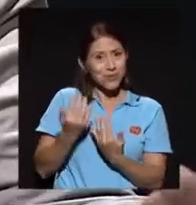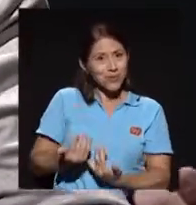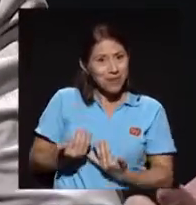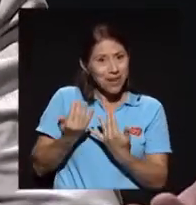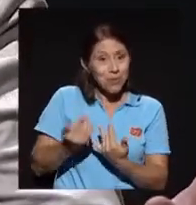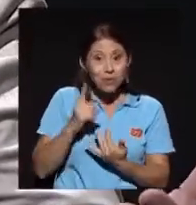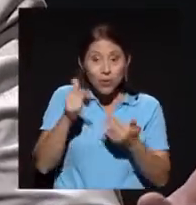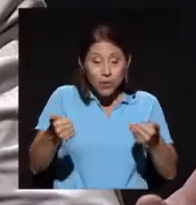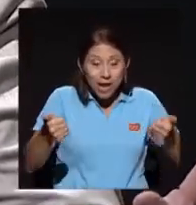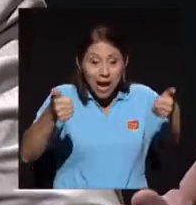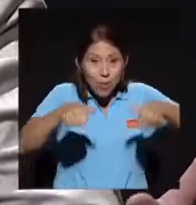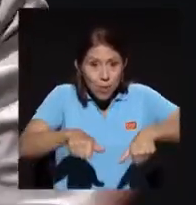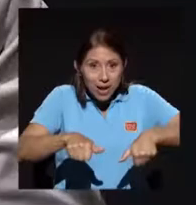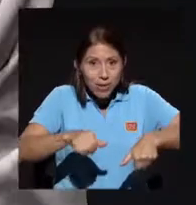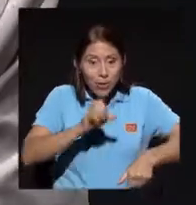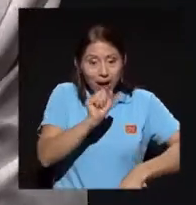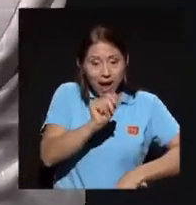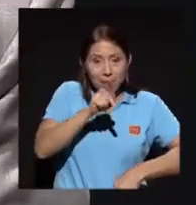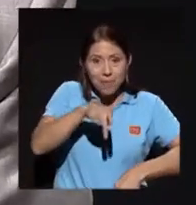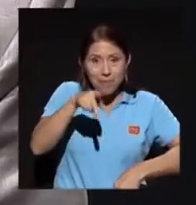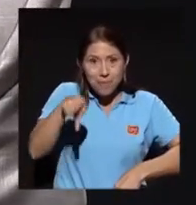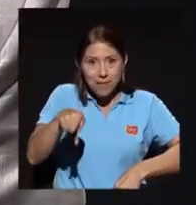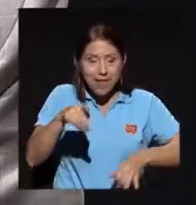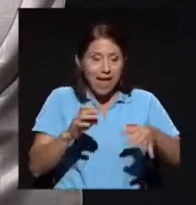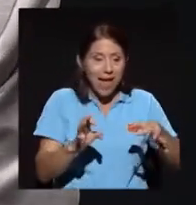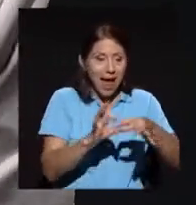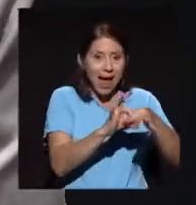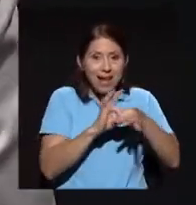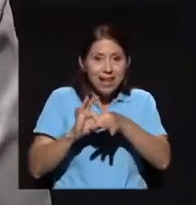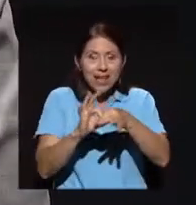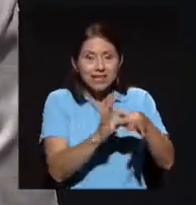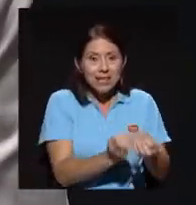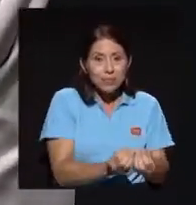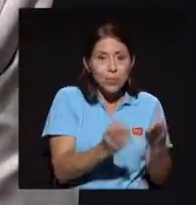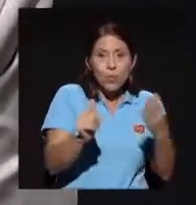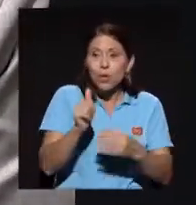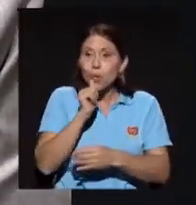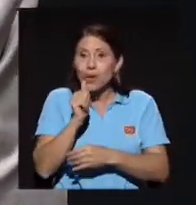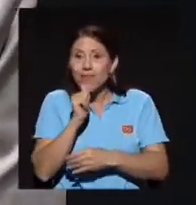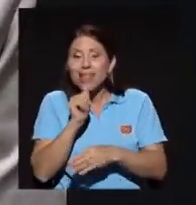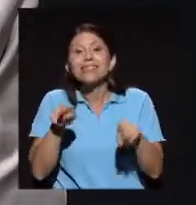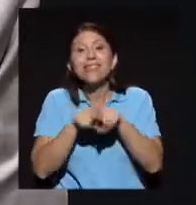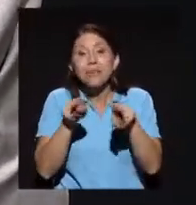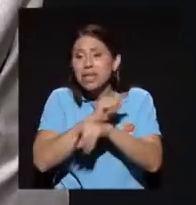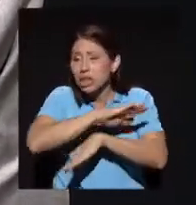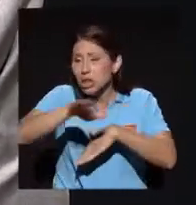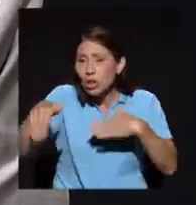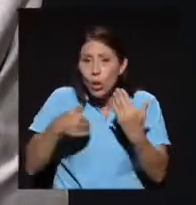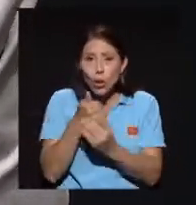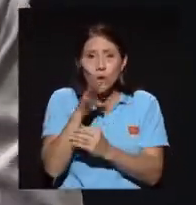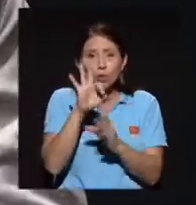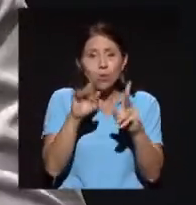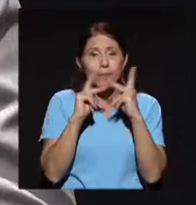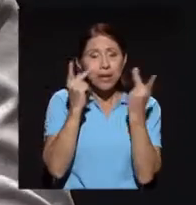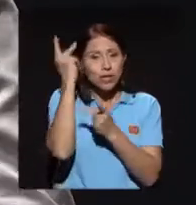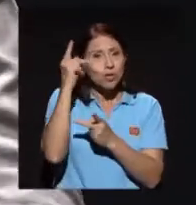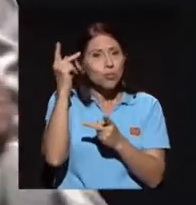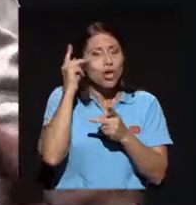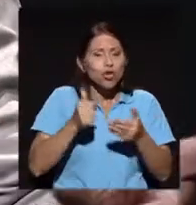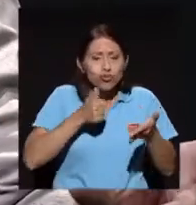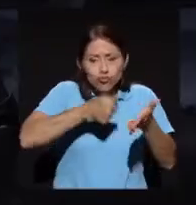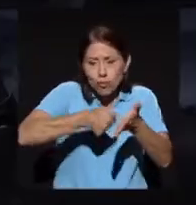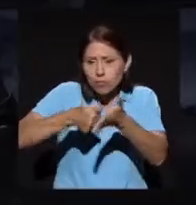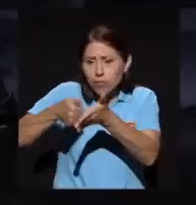uso de alianzas público-privadas para la construcción de obras fue aprobado unánimemente por los 9 partidos también claro